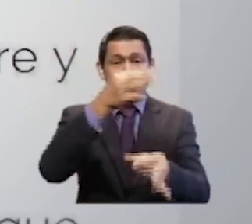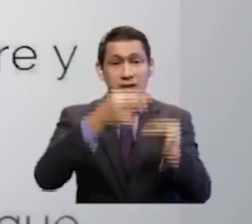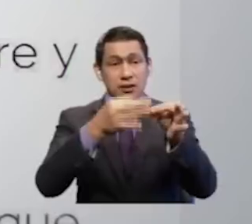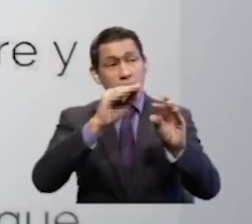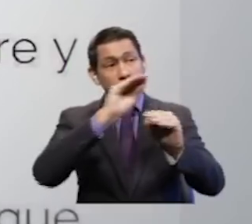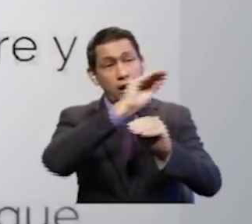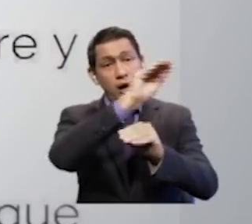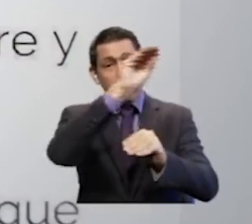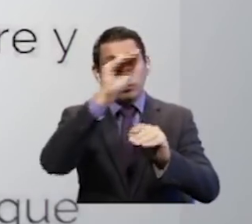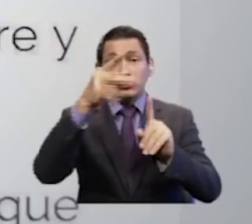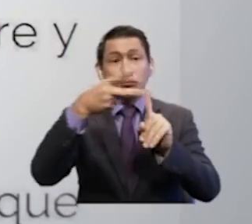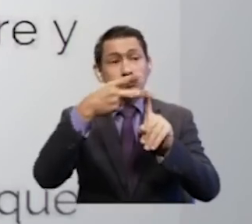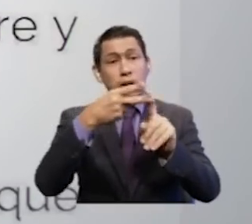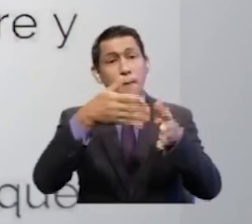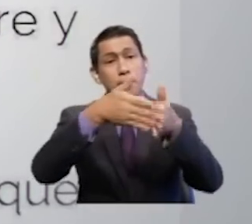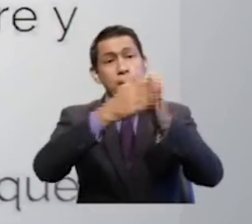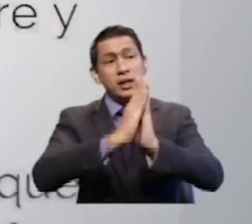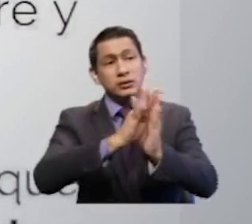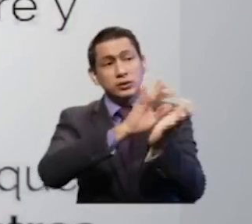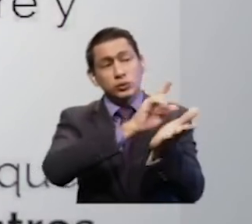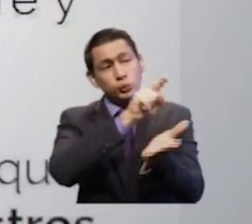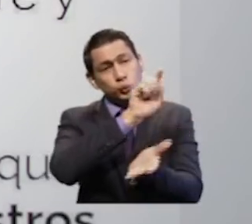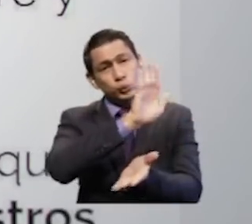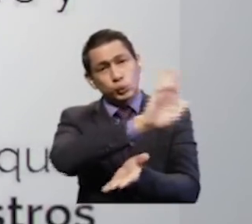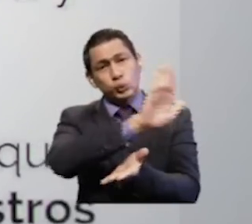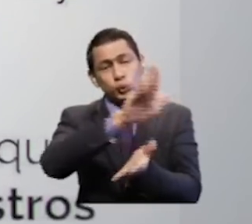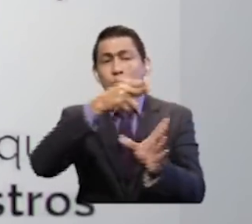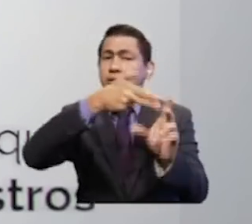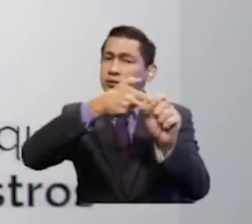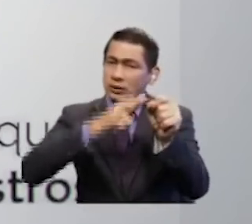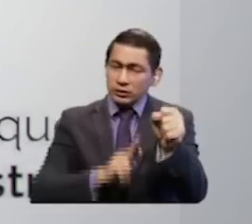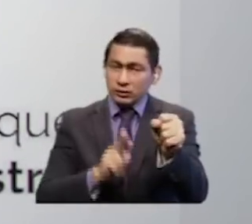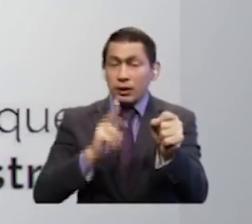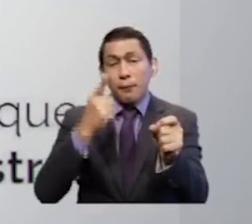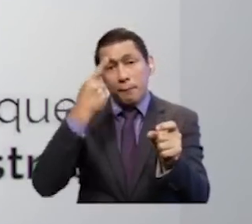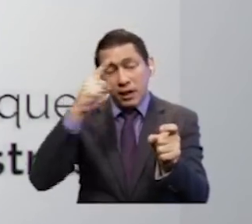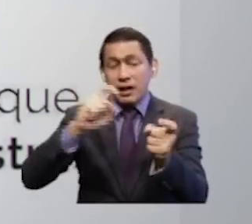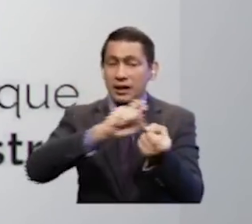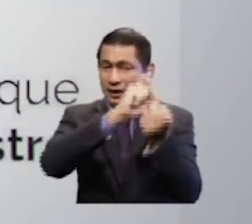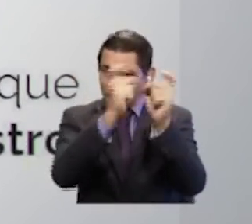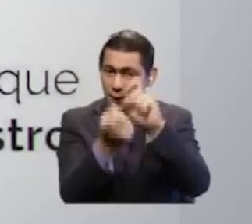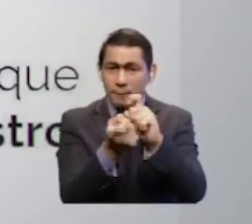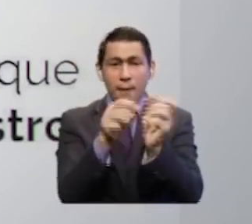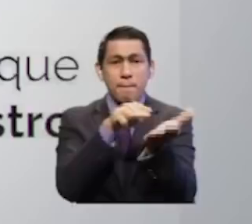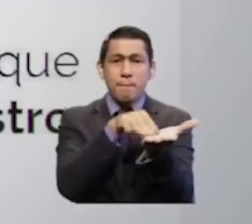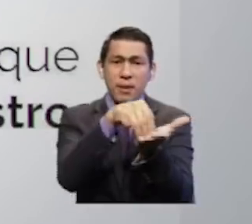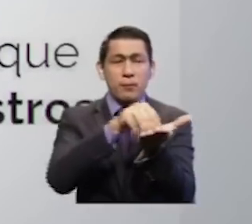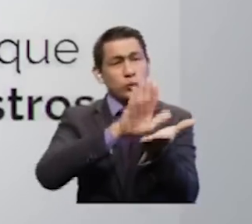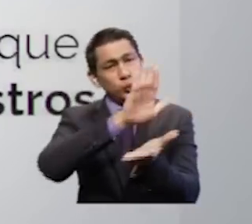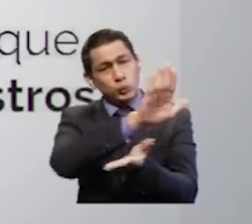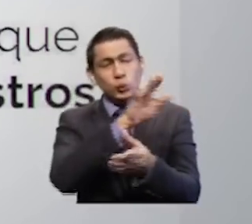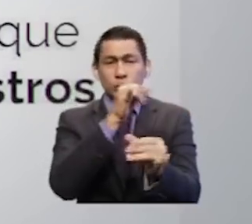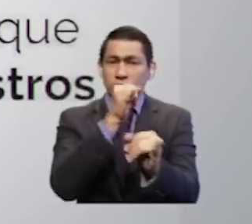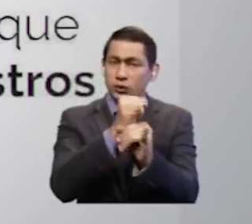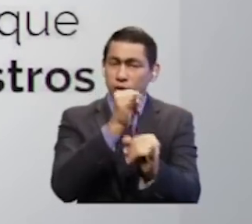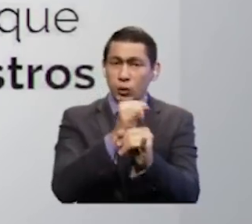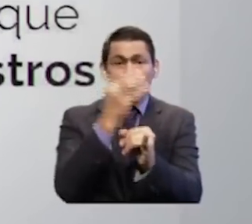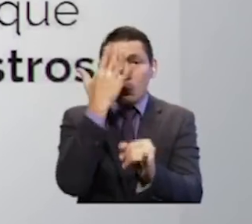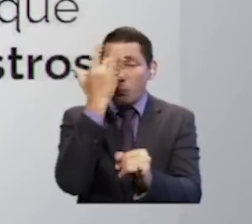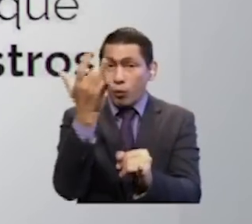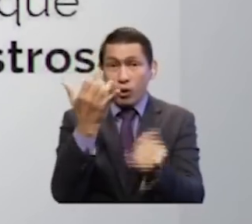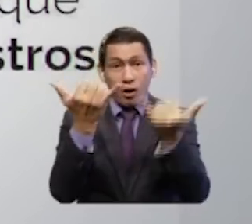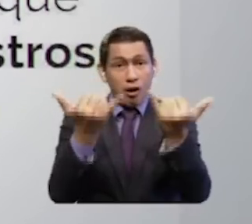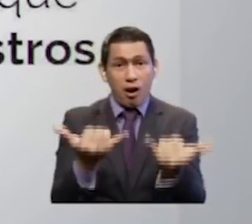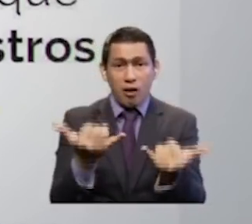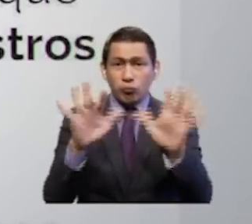vocales solicitando su renuncia y detener el concurso de renovación de la Corte Nacional de Justicia, ya que señalan no existen las